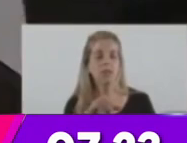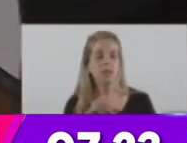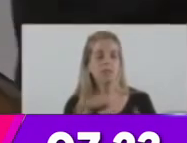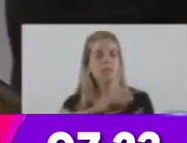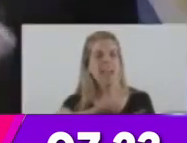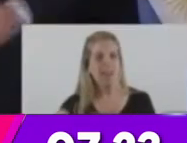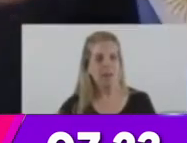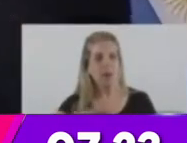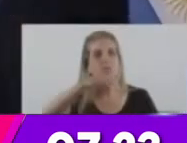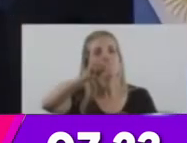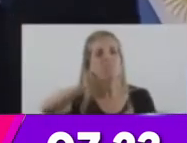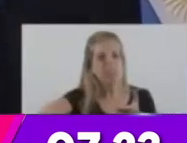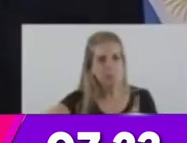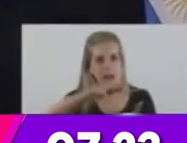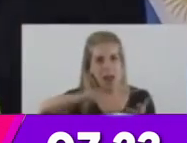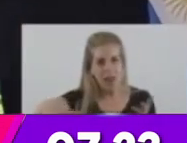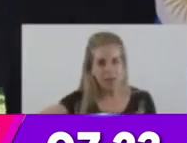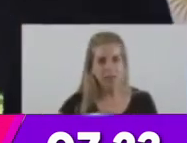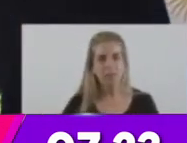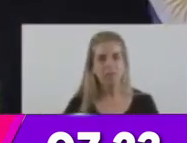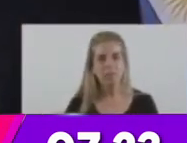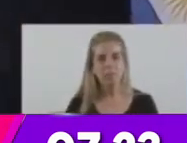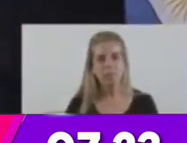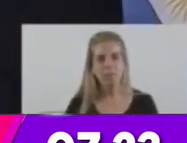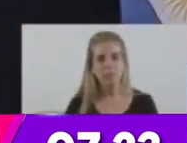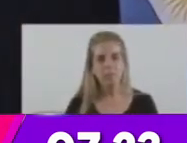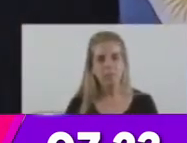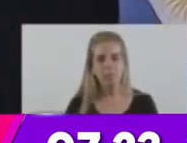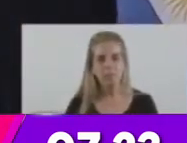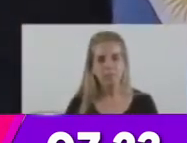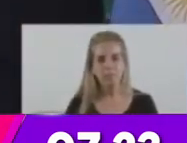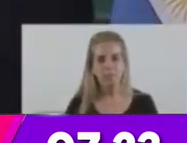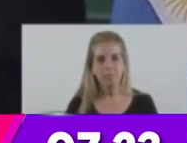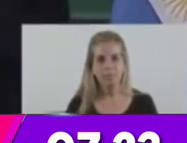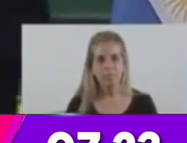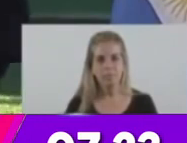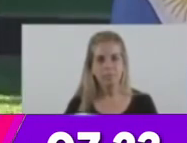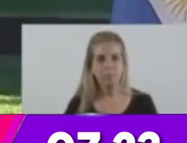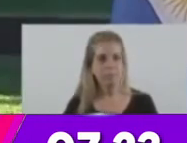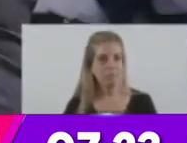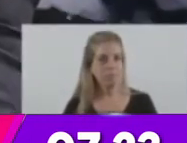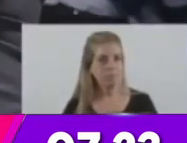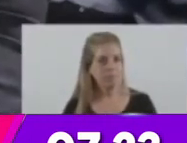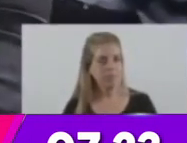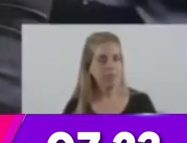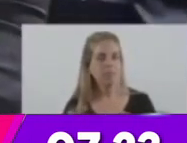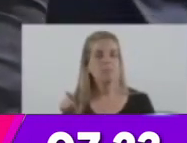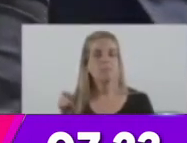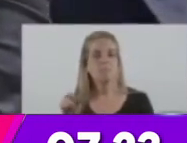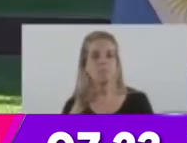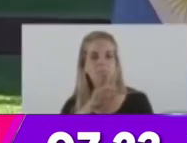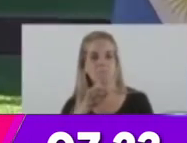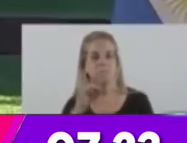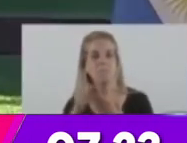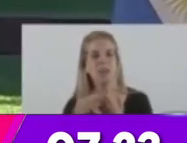de las vacunas VIP. Y sobre todo fue el escenario para dar a conocer quién sí, quién no, en definitiva, ¿no? Mira, y a